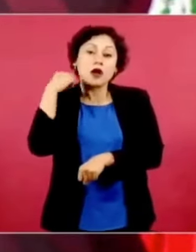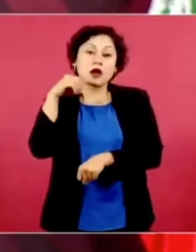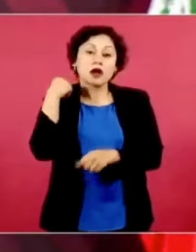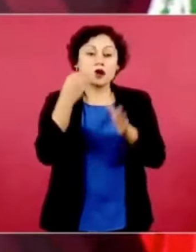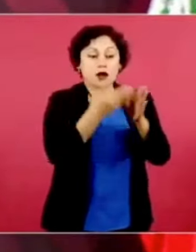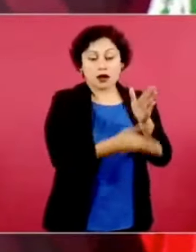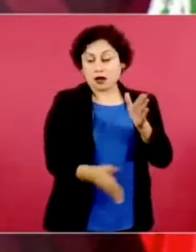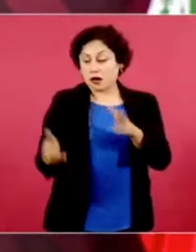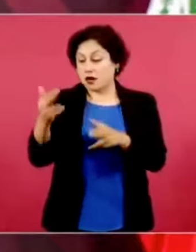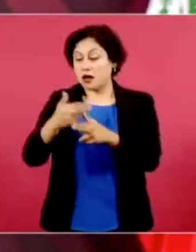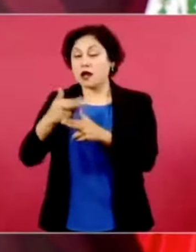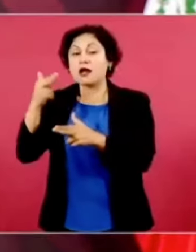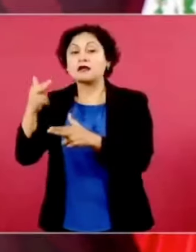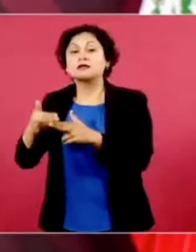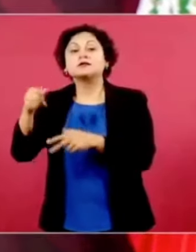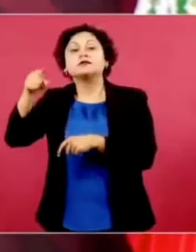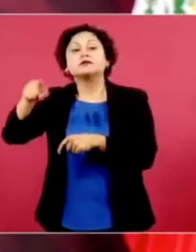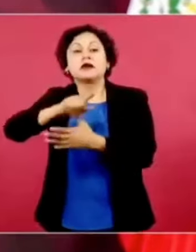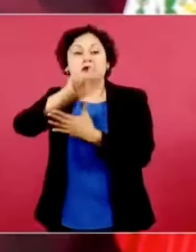y luego